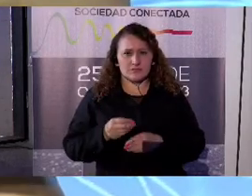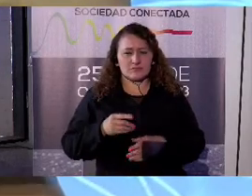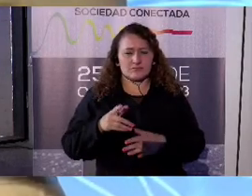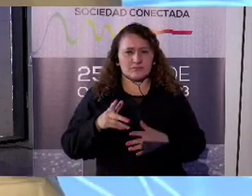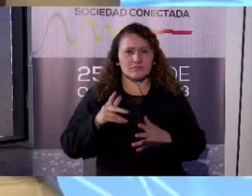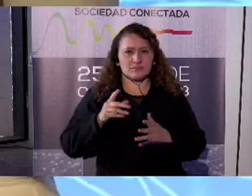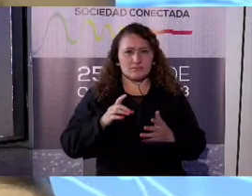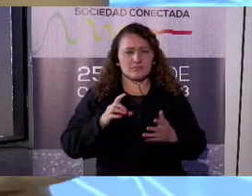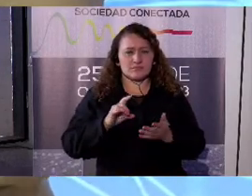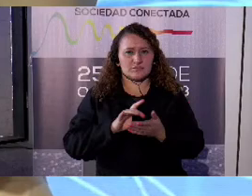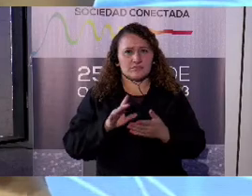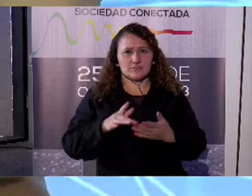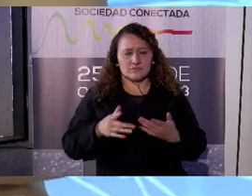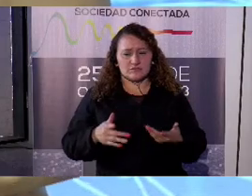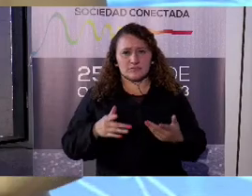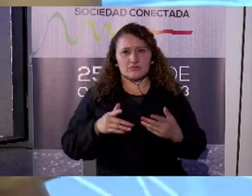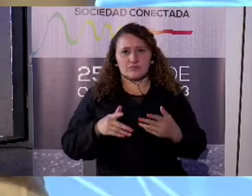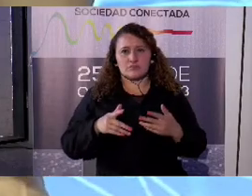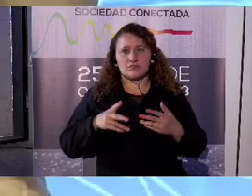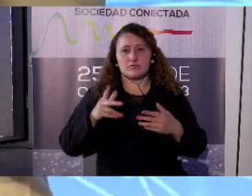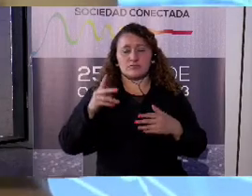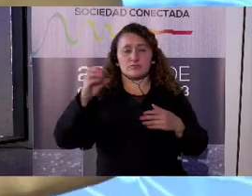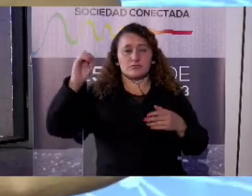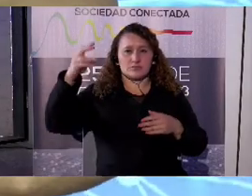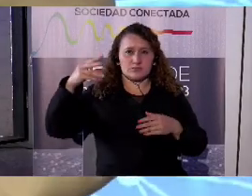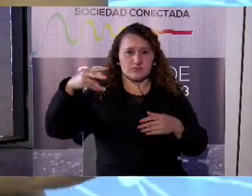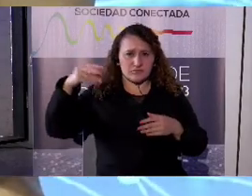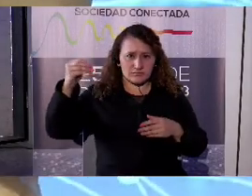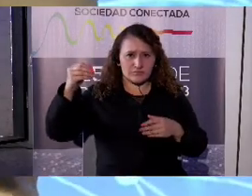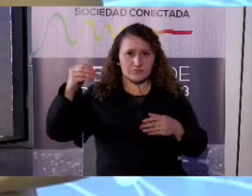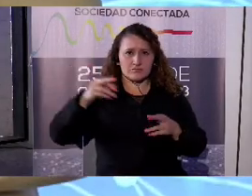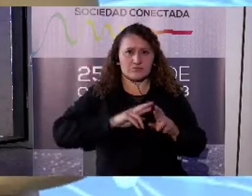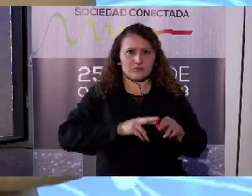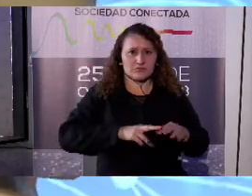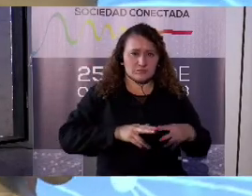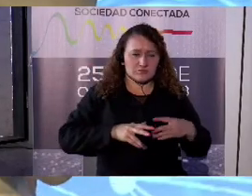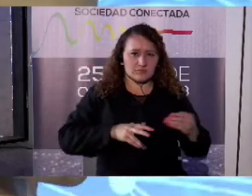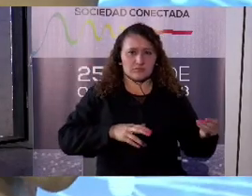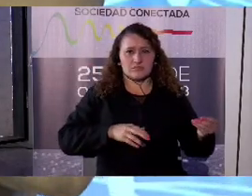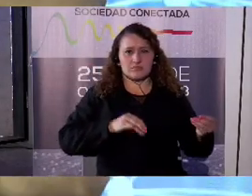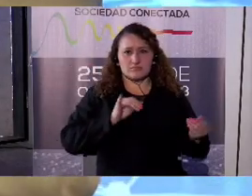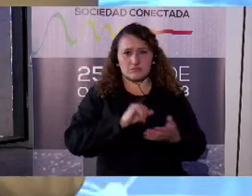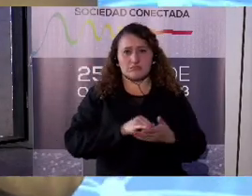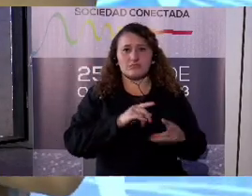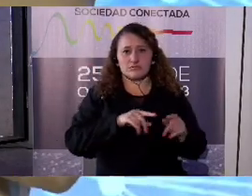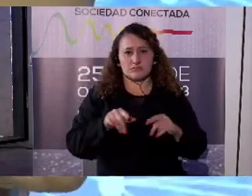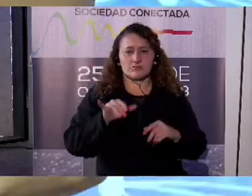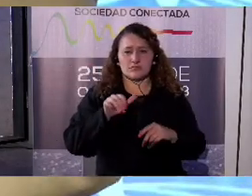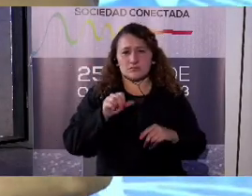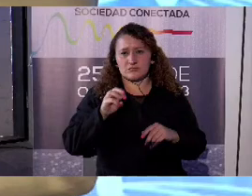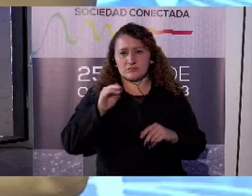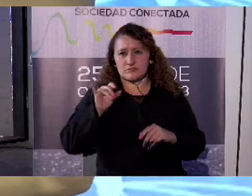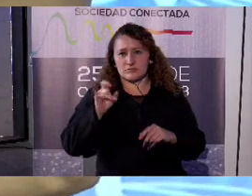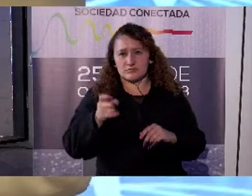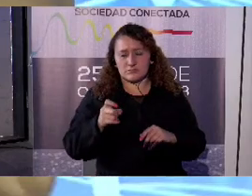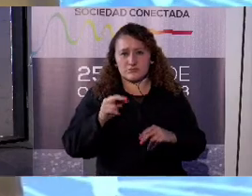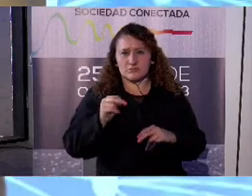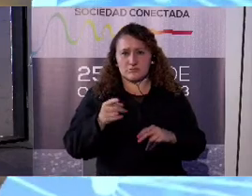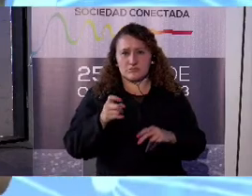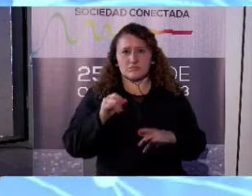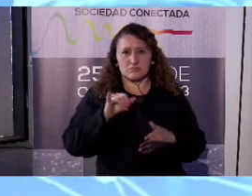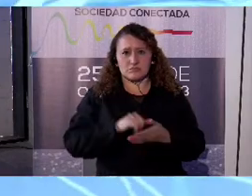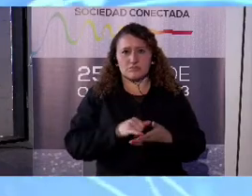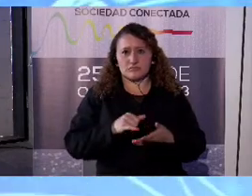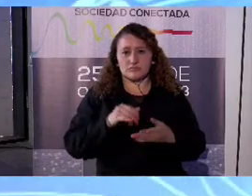mensaje diciendo que se cortó la luz que se cortó el internet y que se hizo jaming hay detectores de jaming que transmiten por sigf